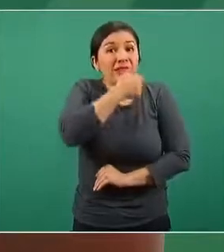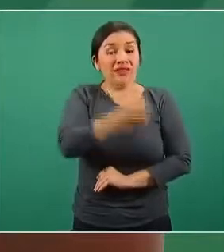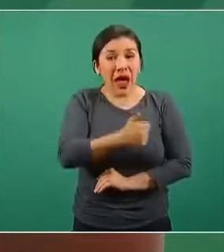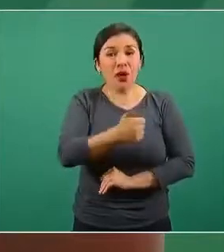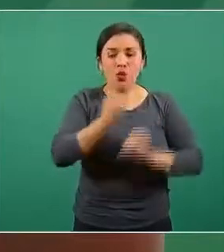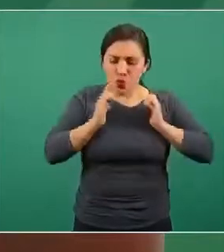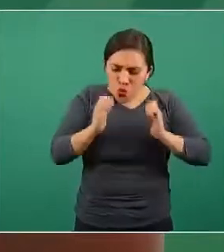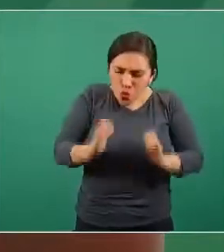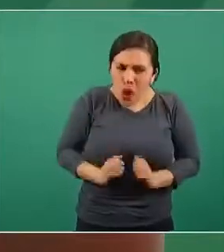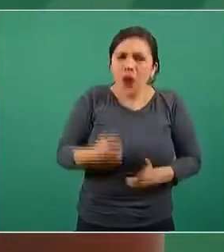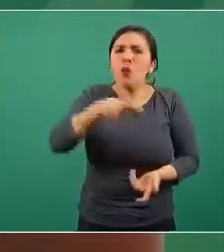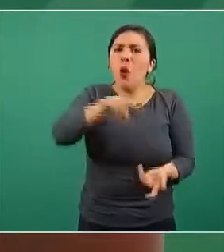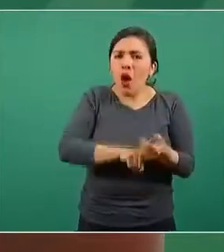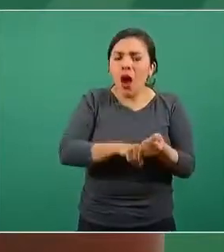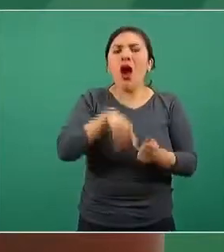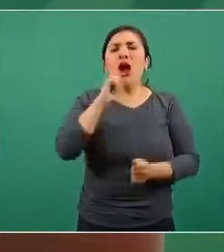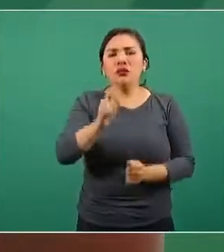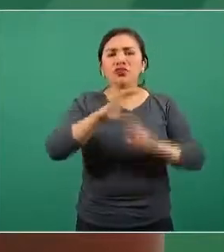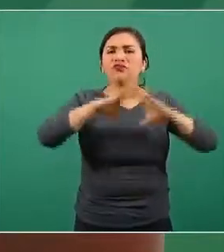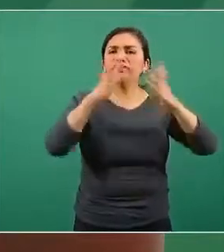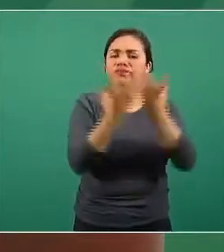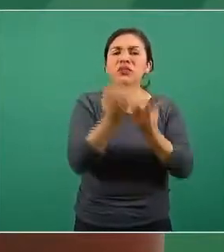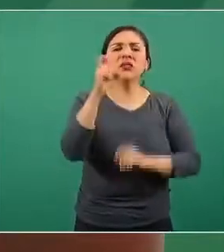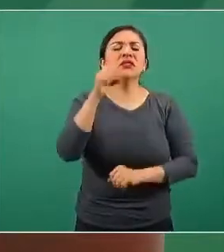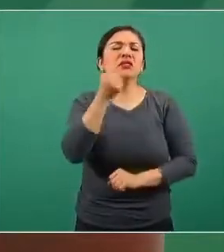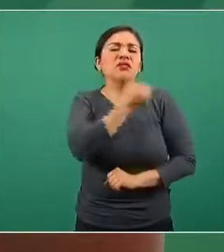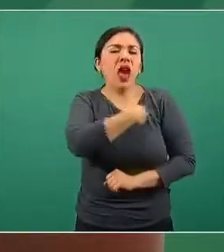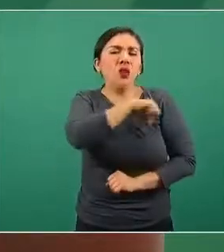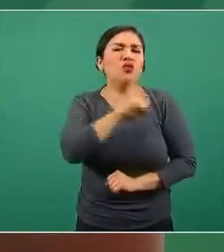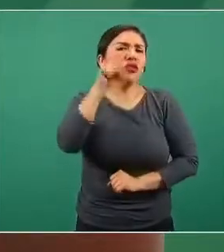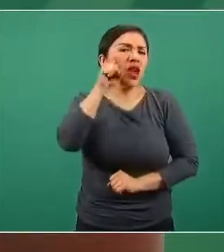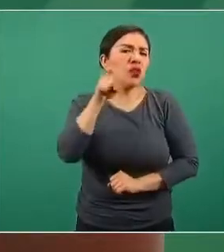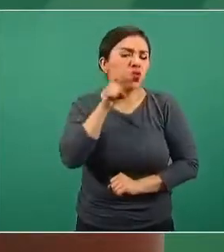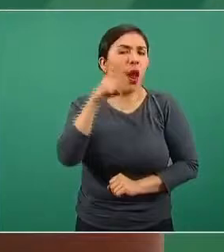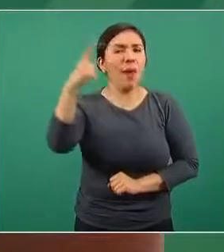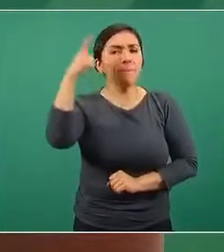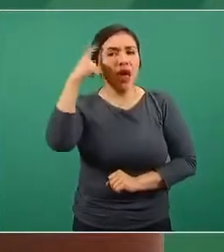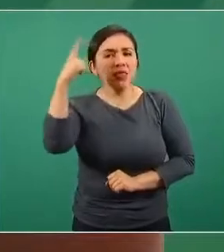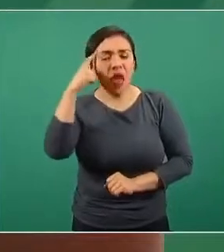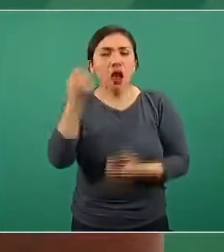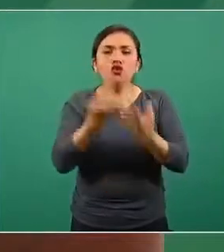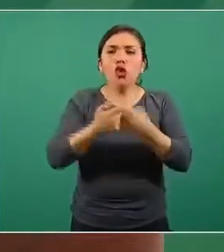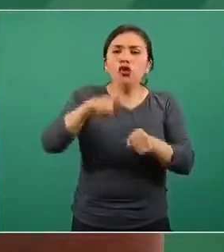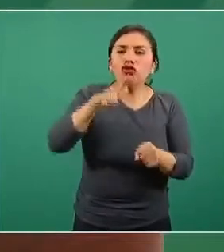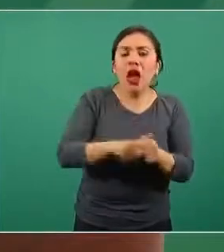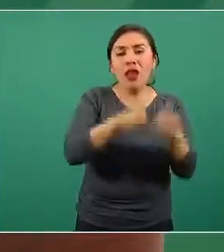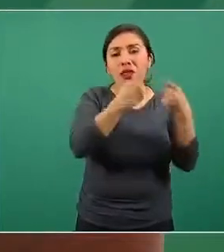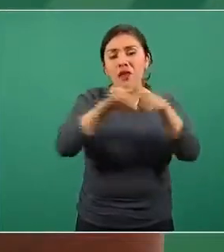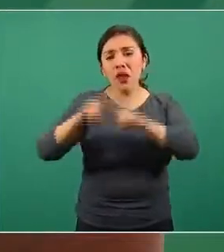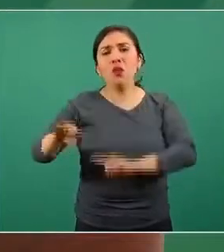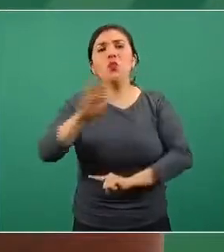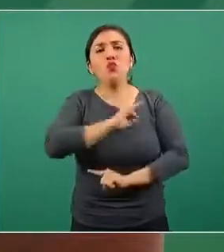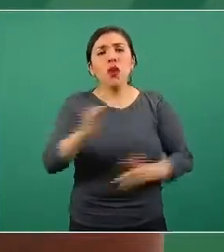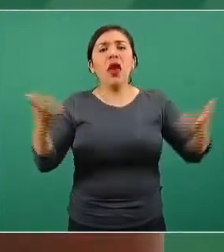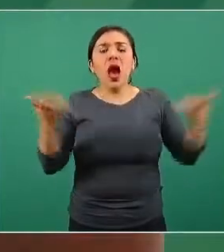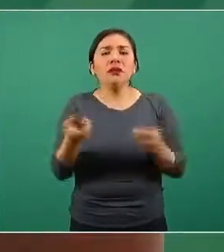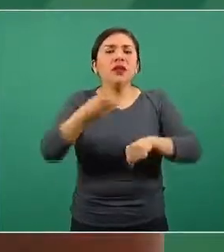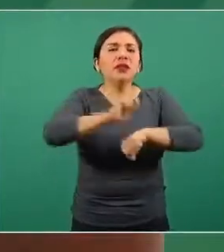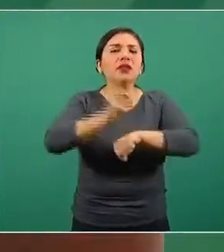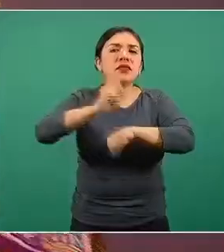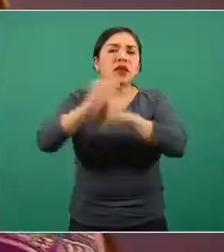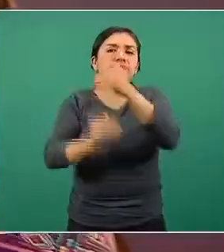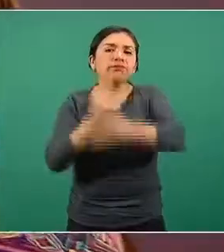bienestar físico que incluye la esfera de salud sexual, mental, social, pues estemos contribuyendo día a